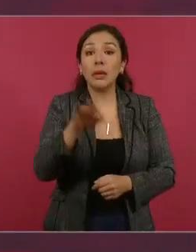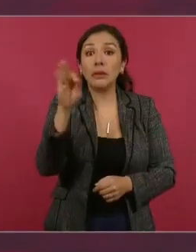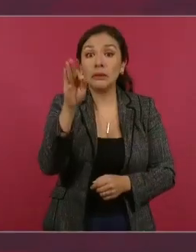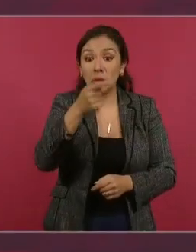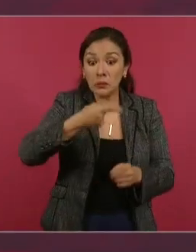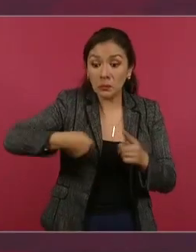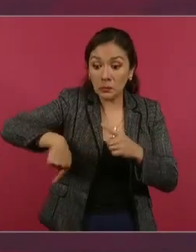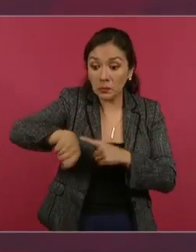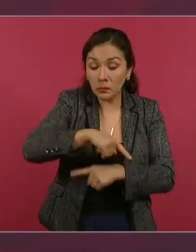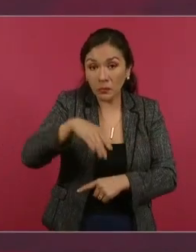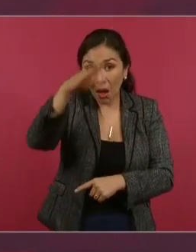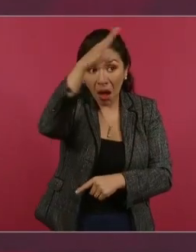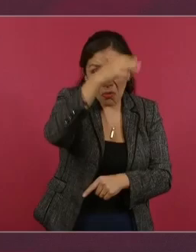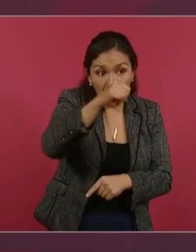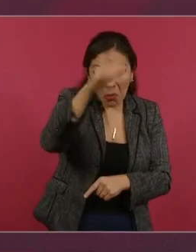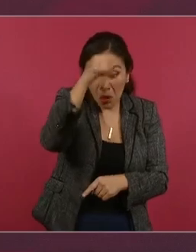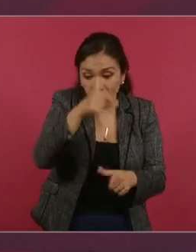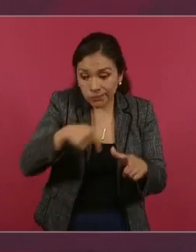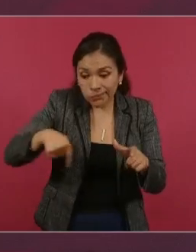acuerdo,